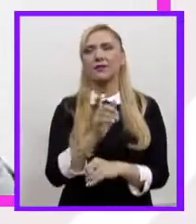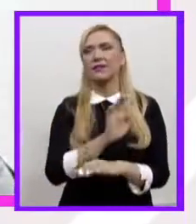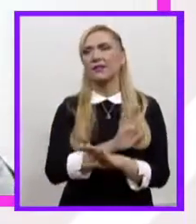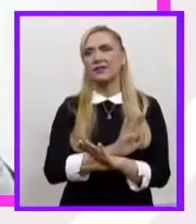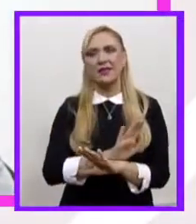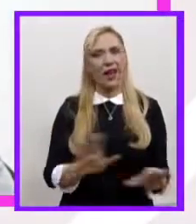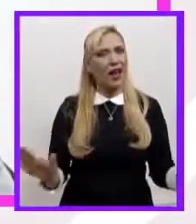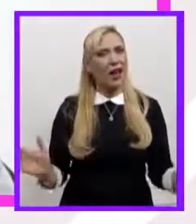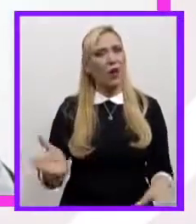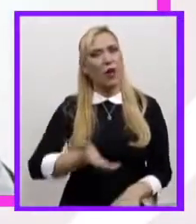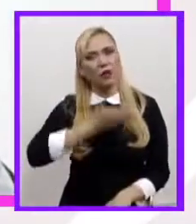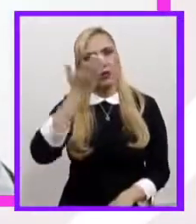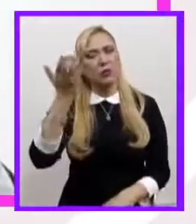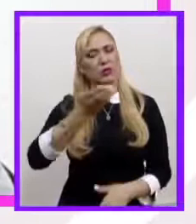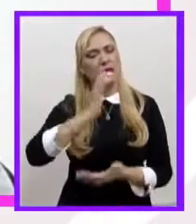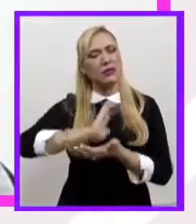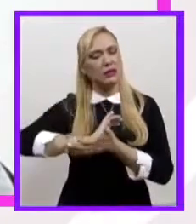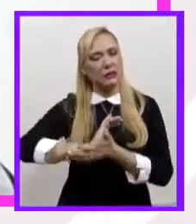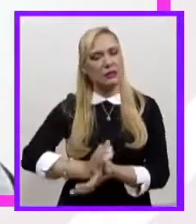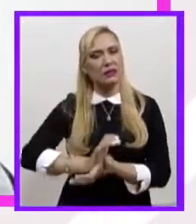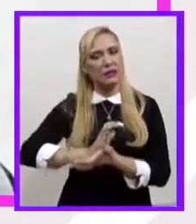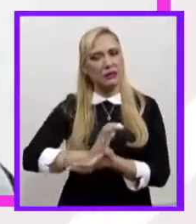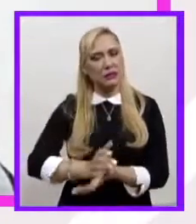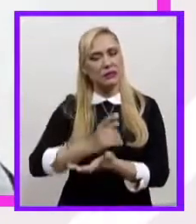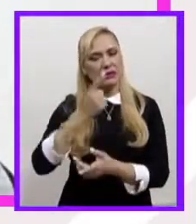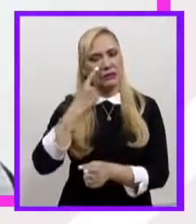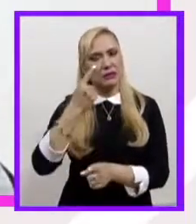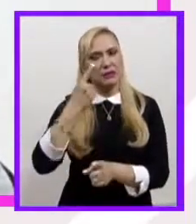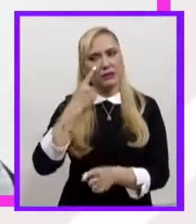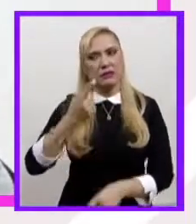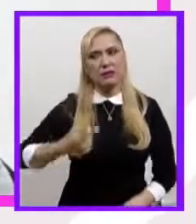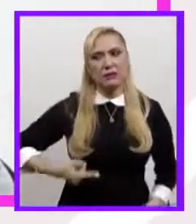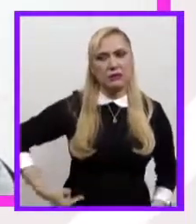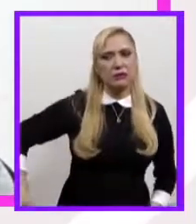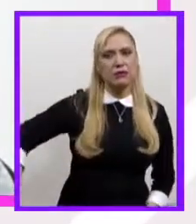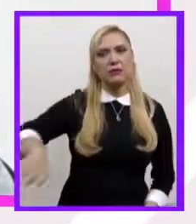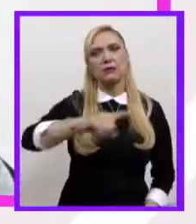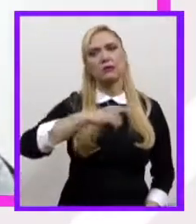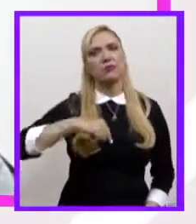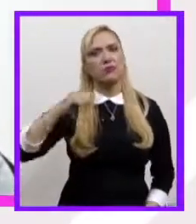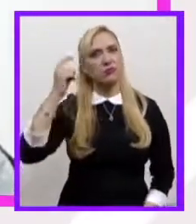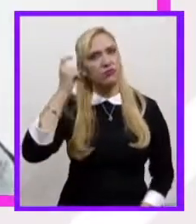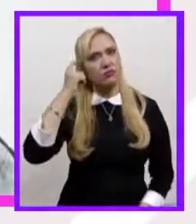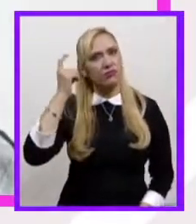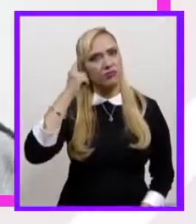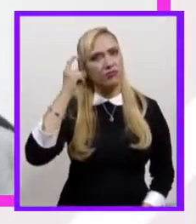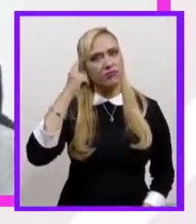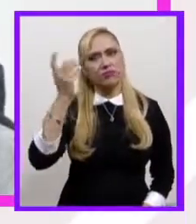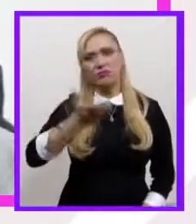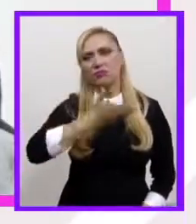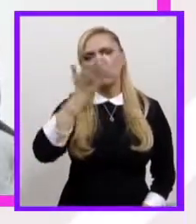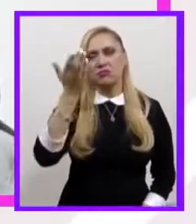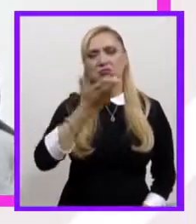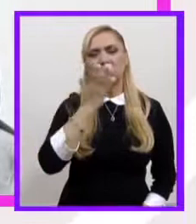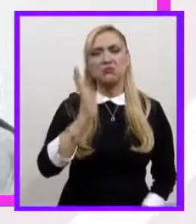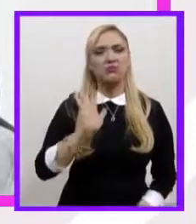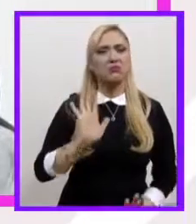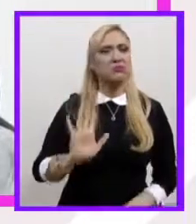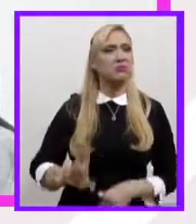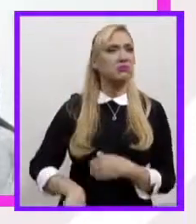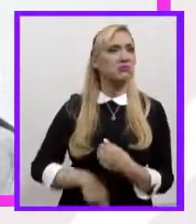imperar la discriminación en la cultura, en nuestra cultura como Ciudad de